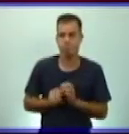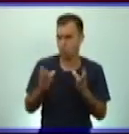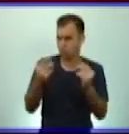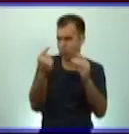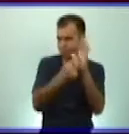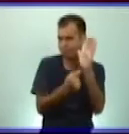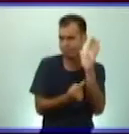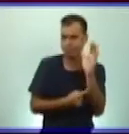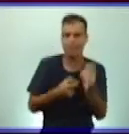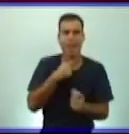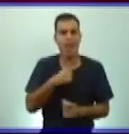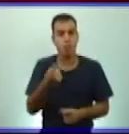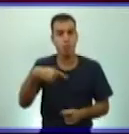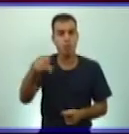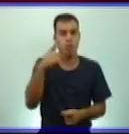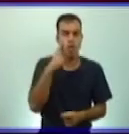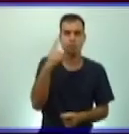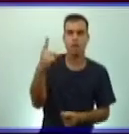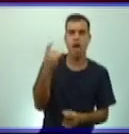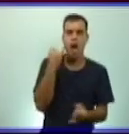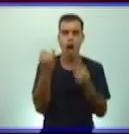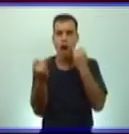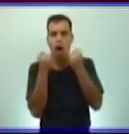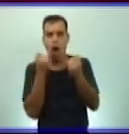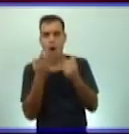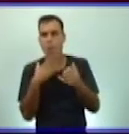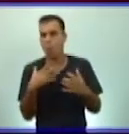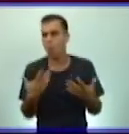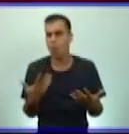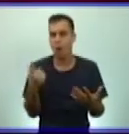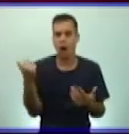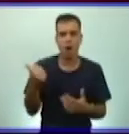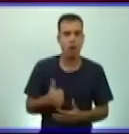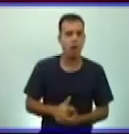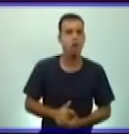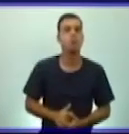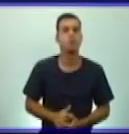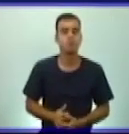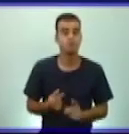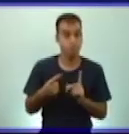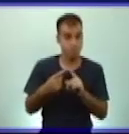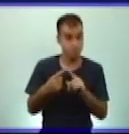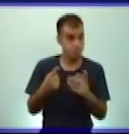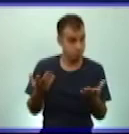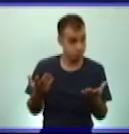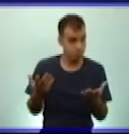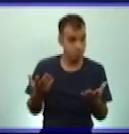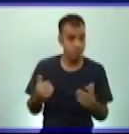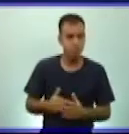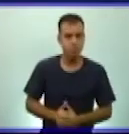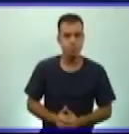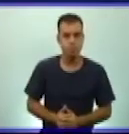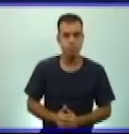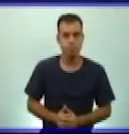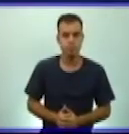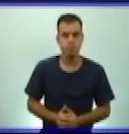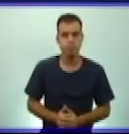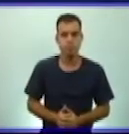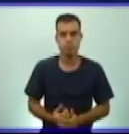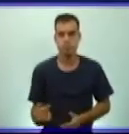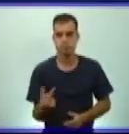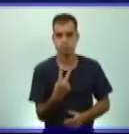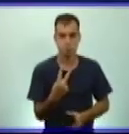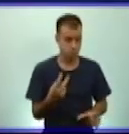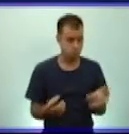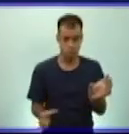que ustedes identifiquen cuáles son los factores. El primero, vamos a coger dos recipientes